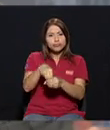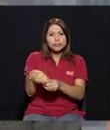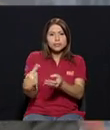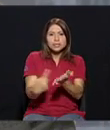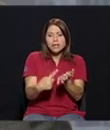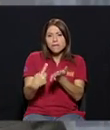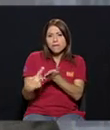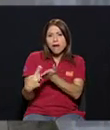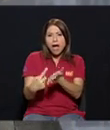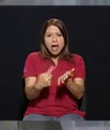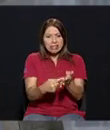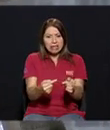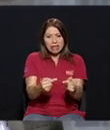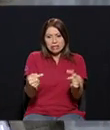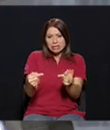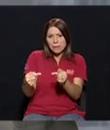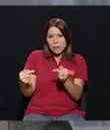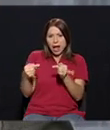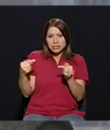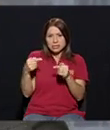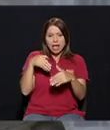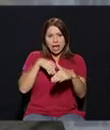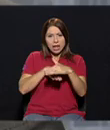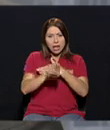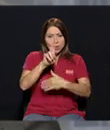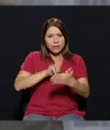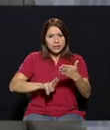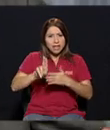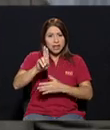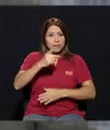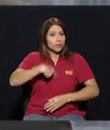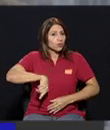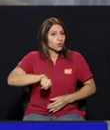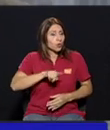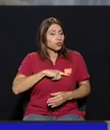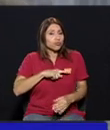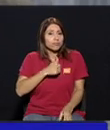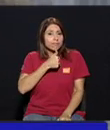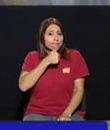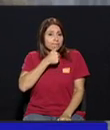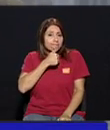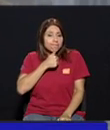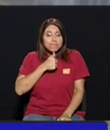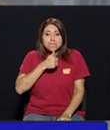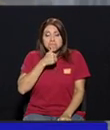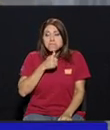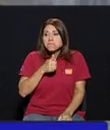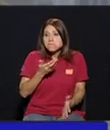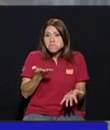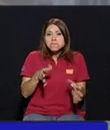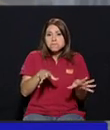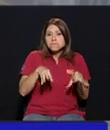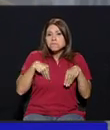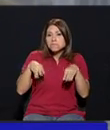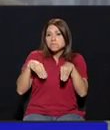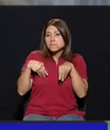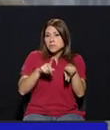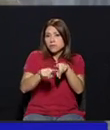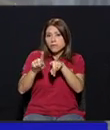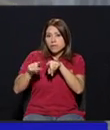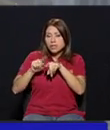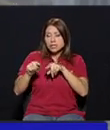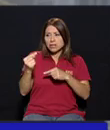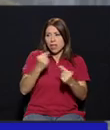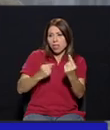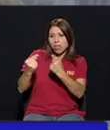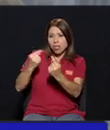debate, en la discrepancia al interior de nuestras universidades, somos absolutamente tolerantes con las críticas que desde afuera se